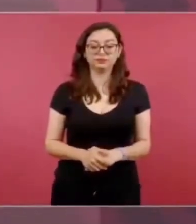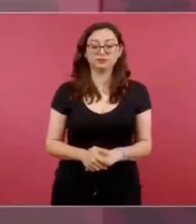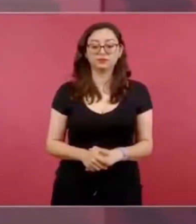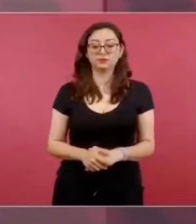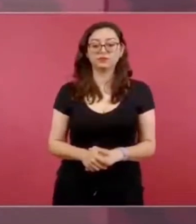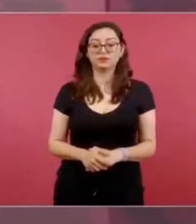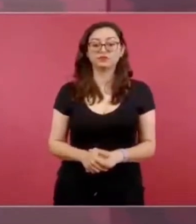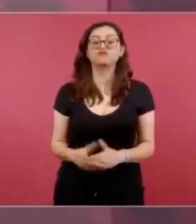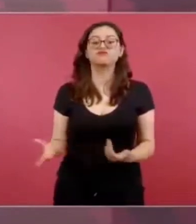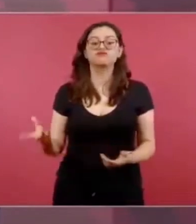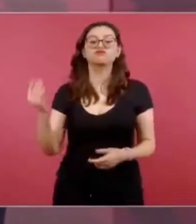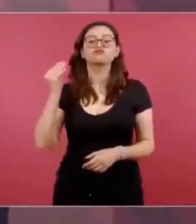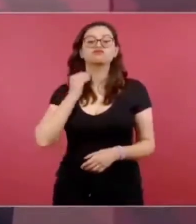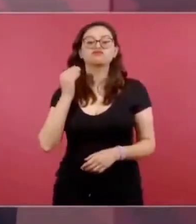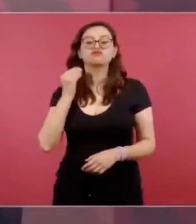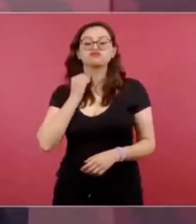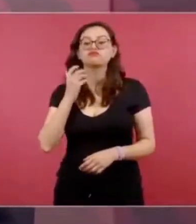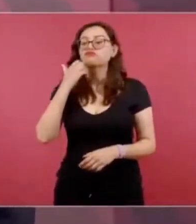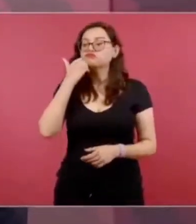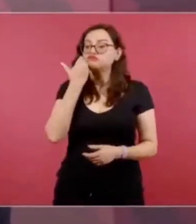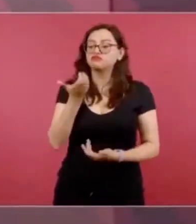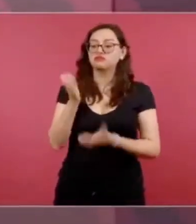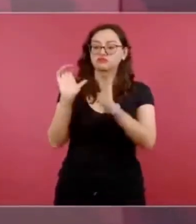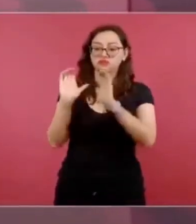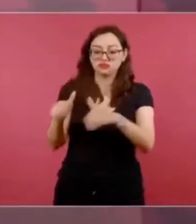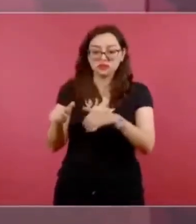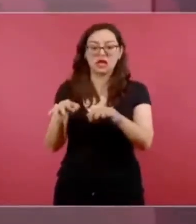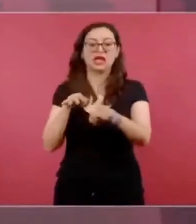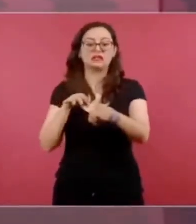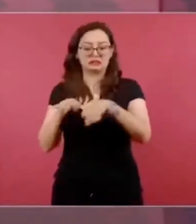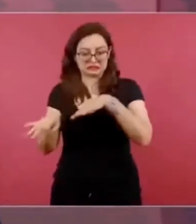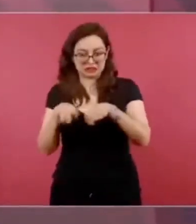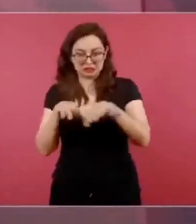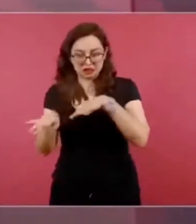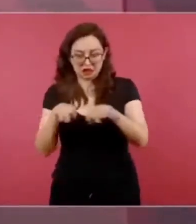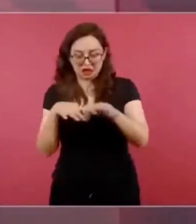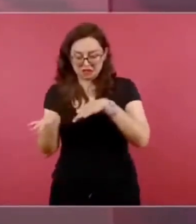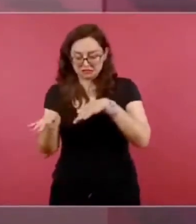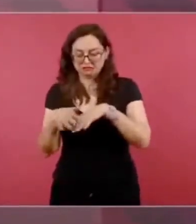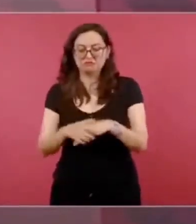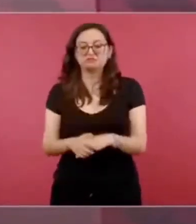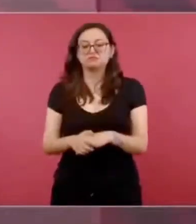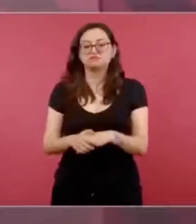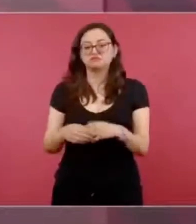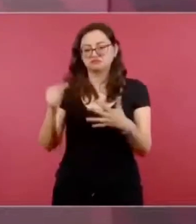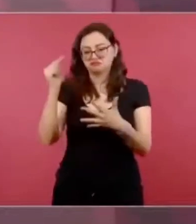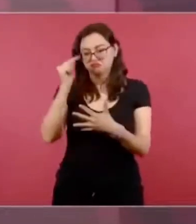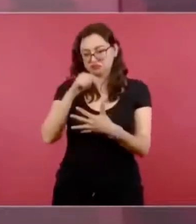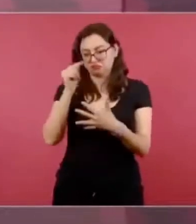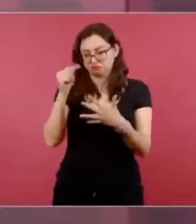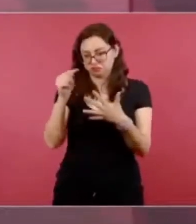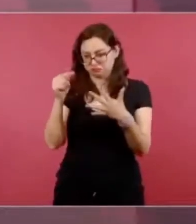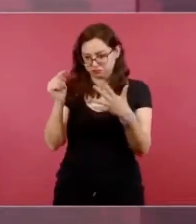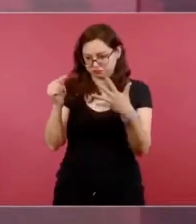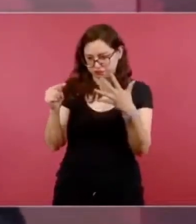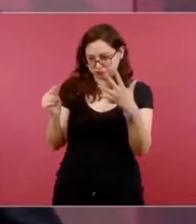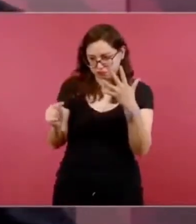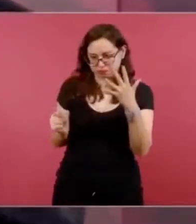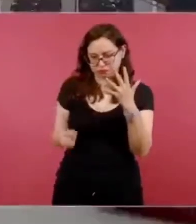para quien va a ocupar un cargo y se trata de un abogado, dice, tiene que ser abogado,